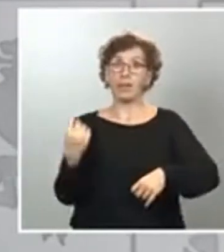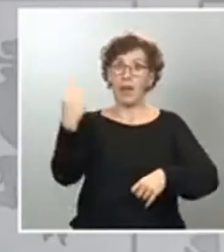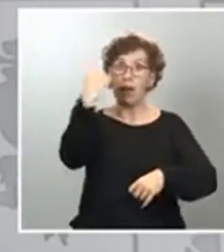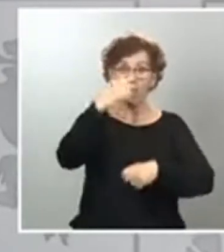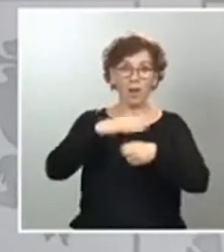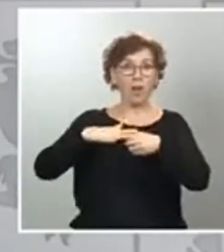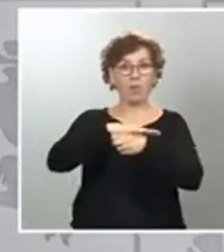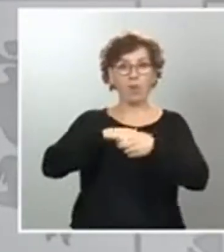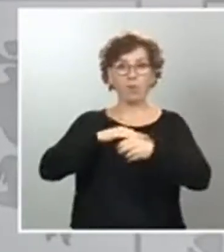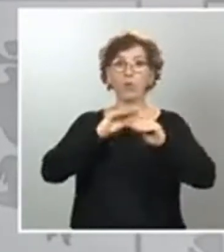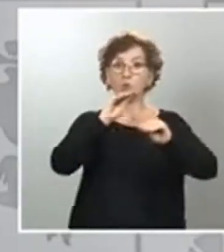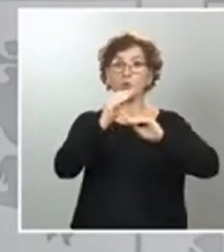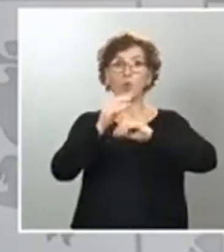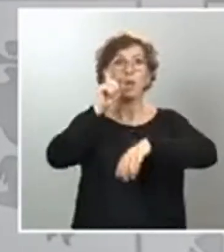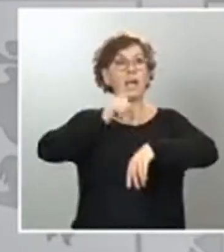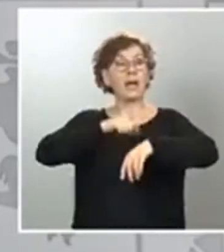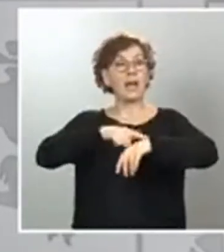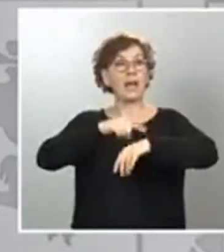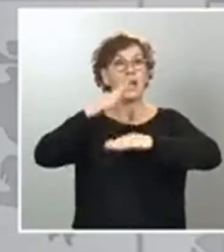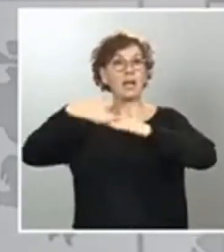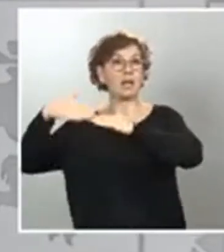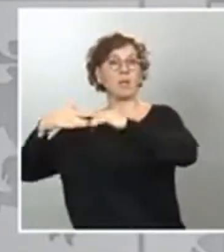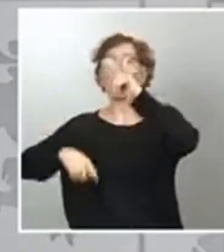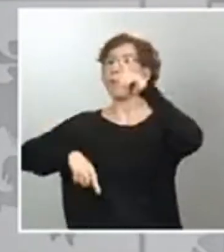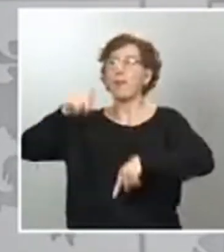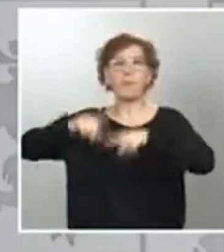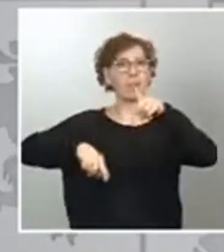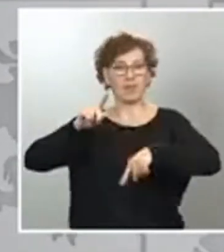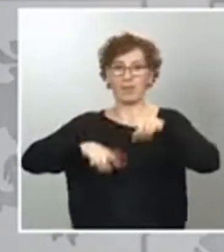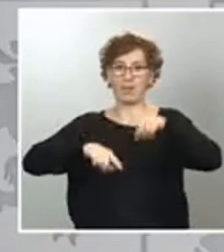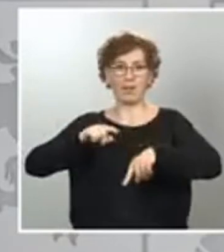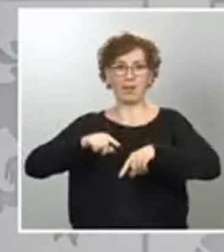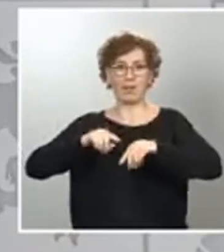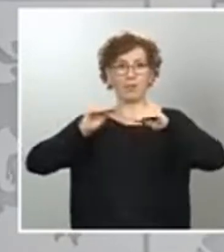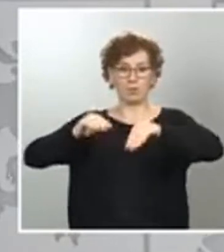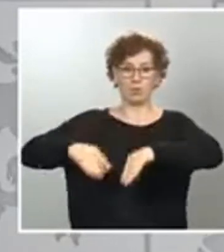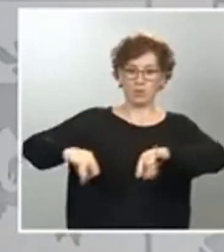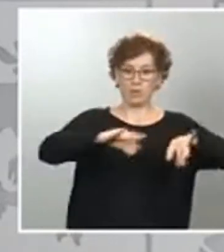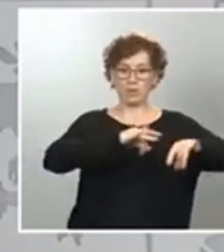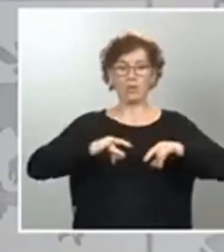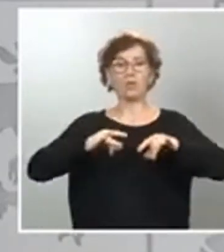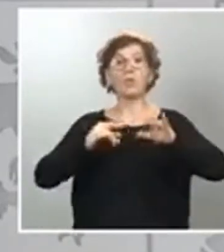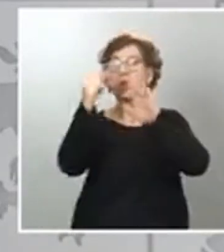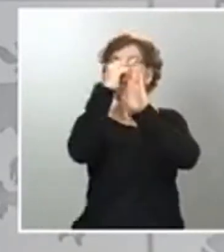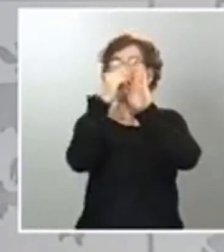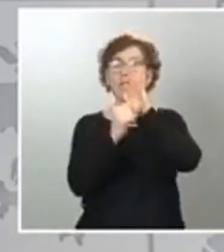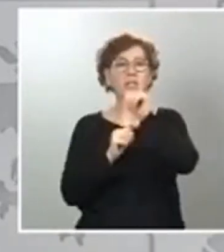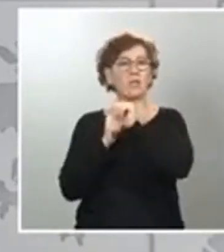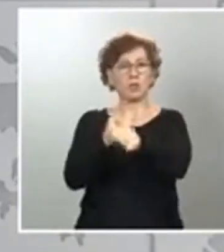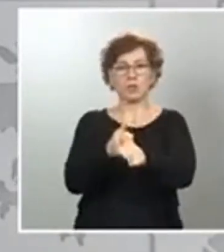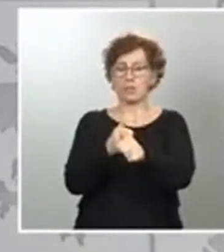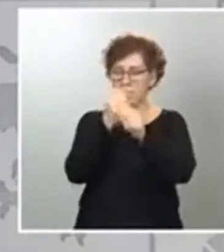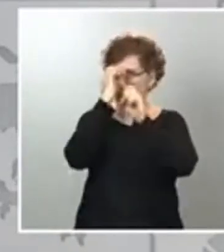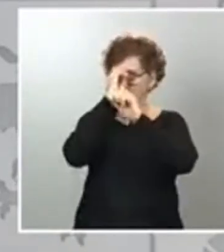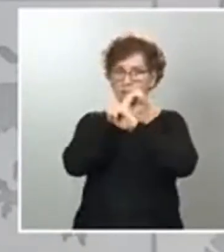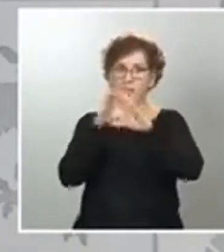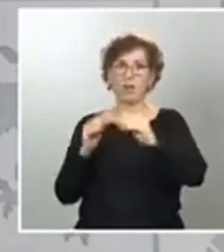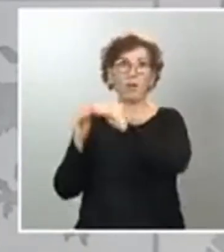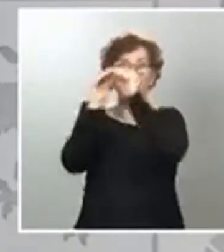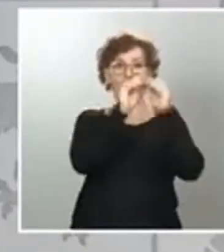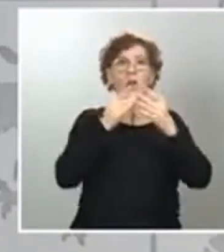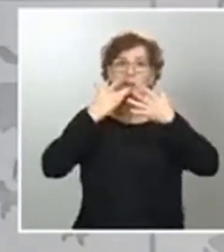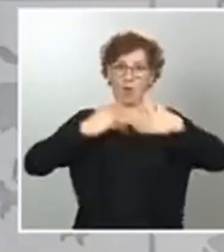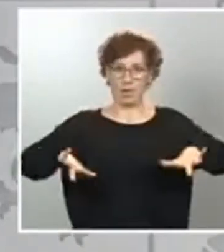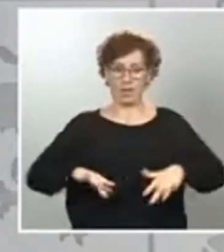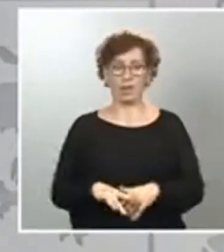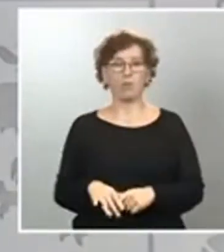situación sanitaria de esa zona, medida de acuerdo con criterios absolutamente objetivos. El Gobierno es